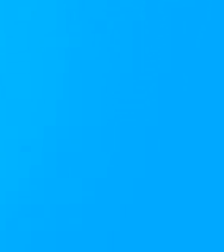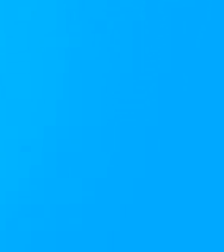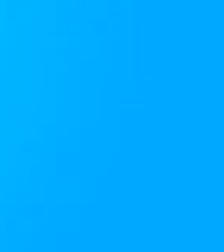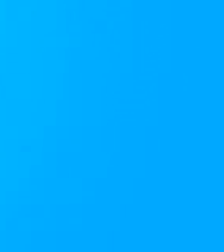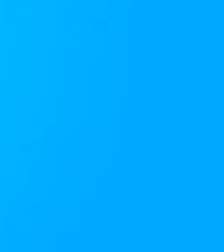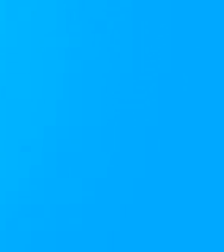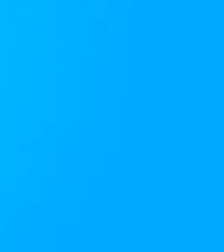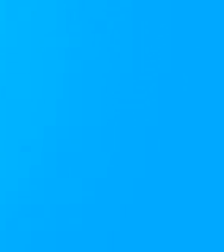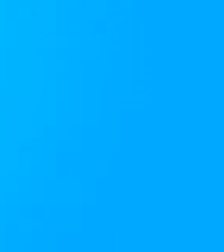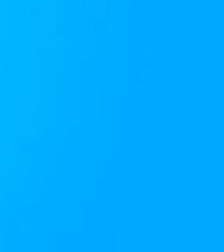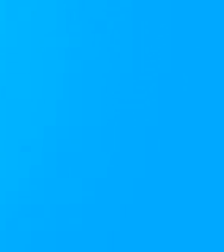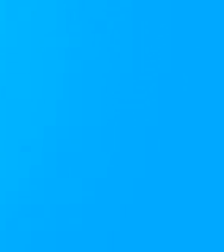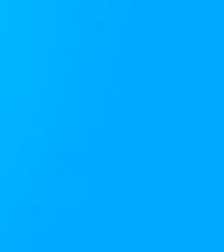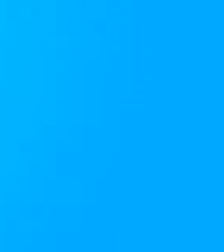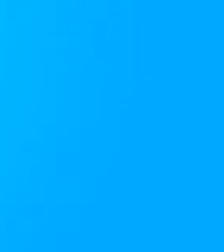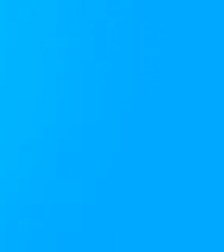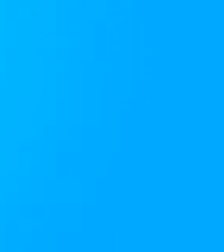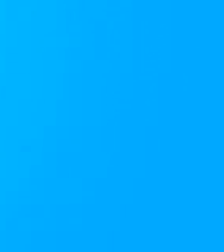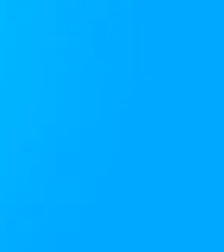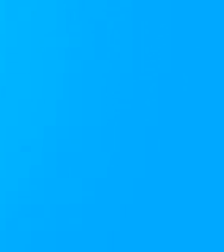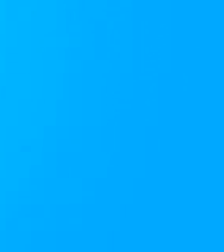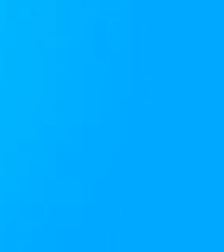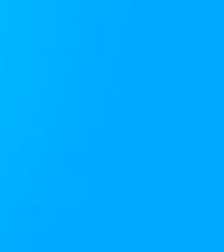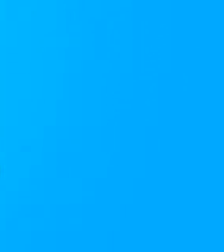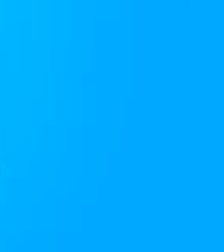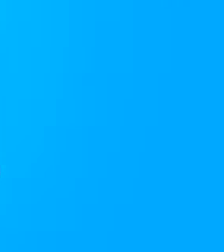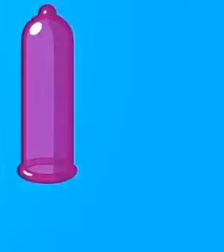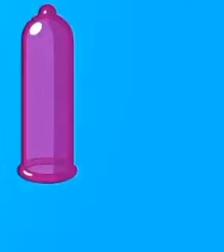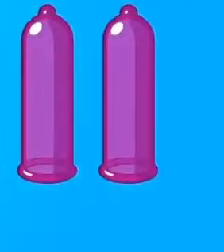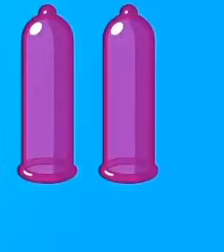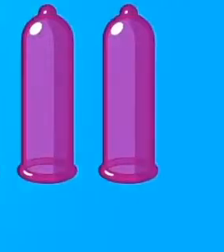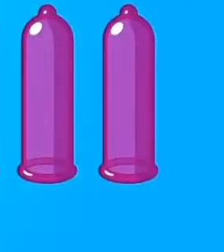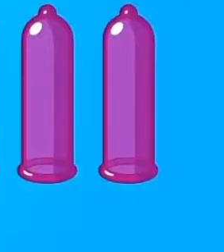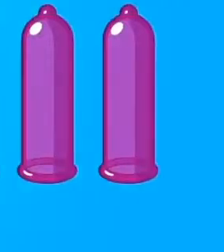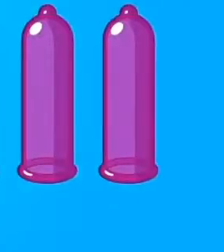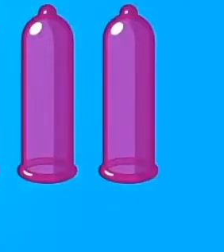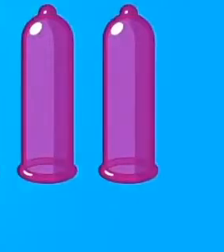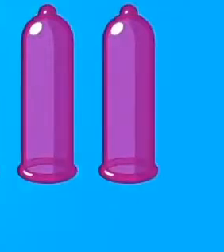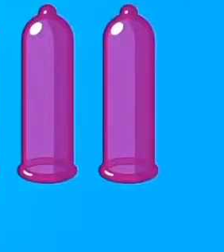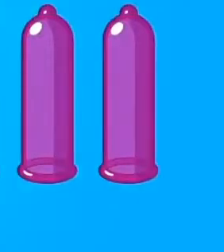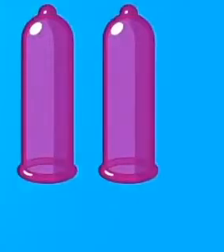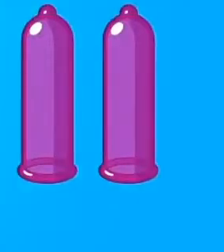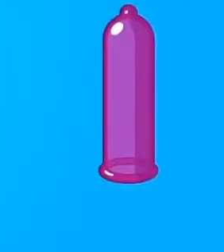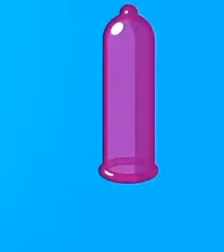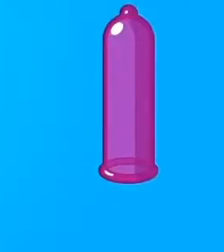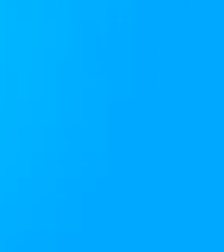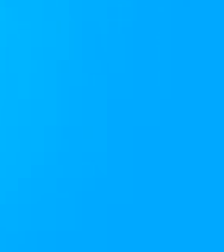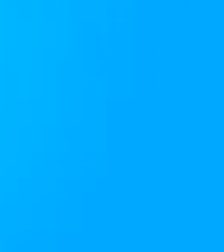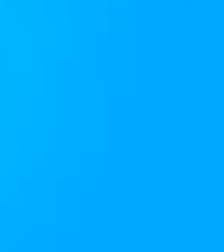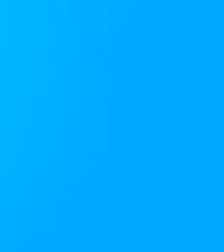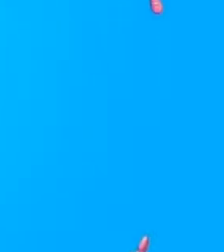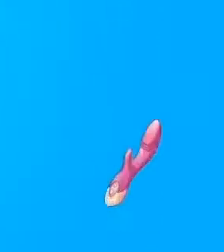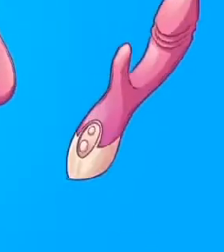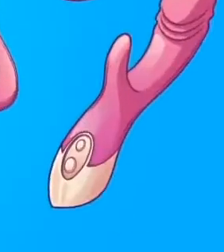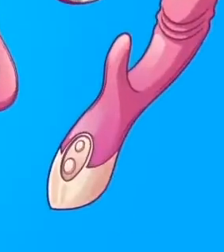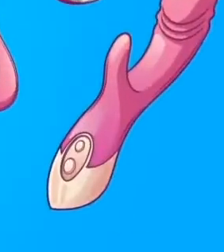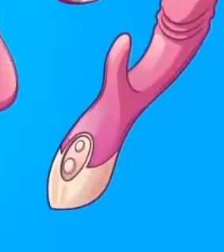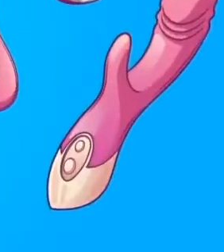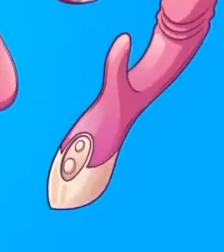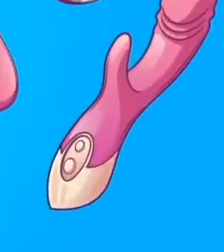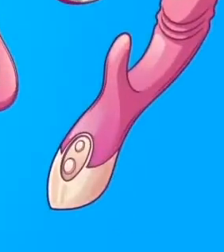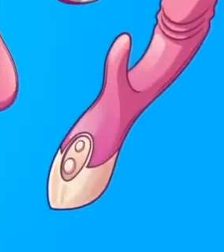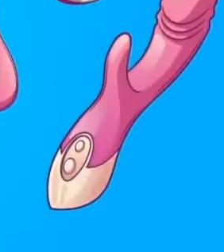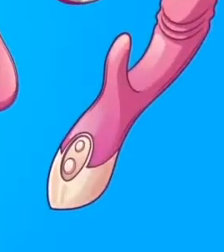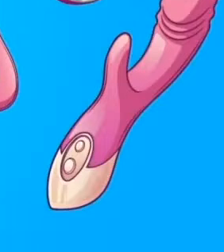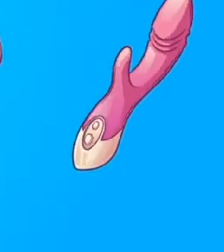cada práctica. Si tienes sexo con más de una persona a la vez, usa un nuevo condón con cada pareja. También lo puedes usar